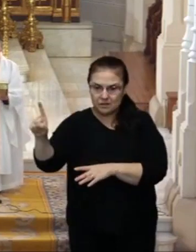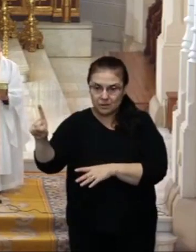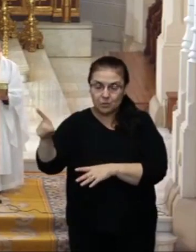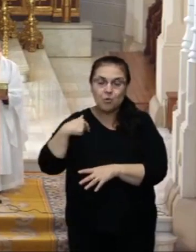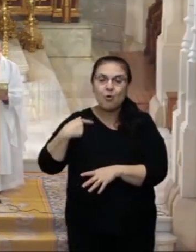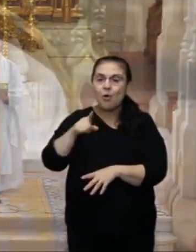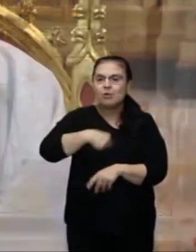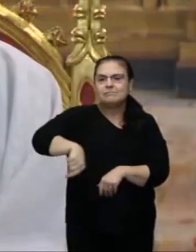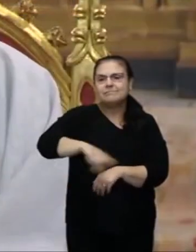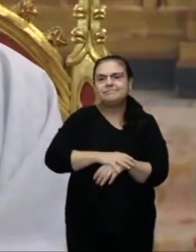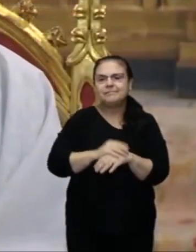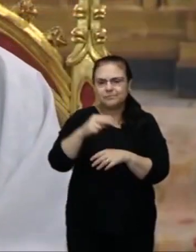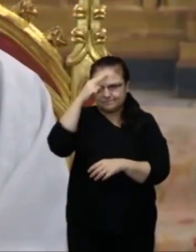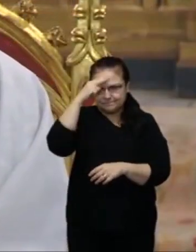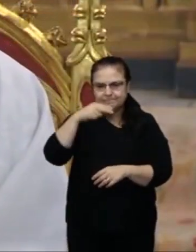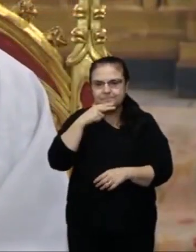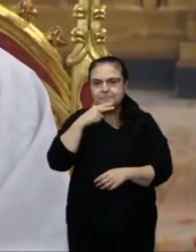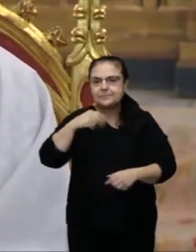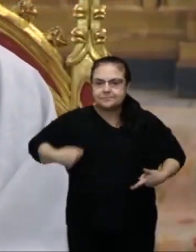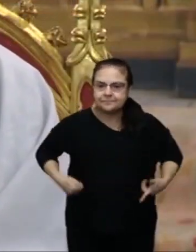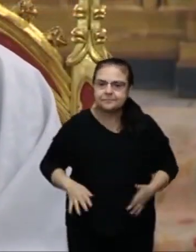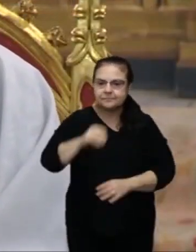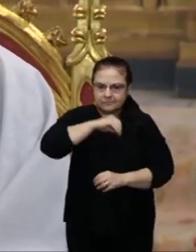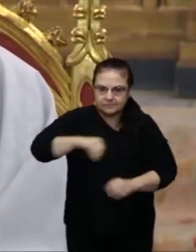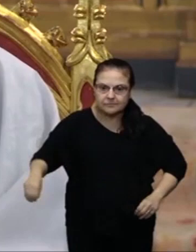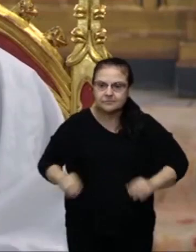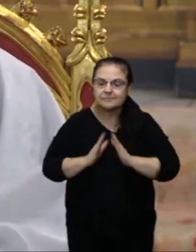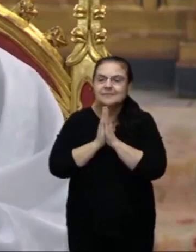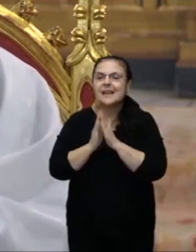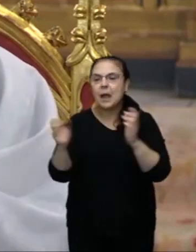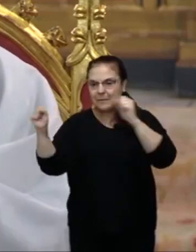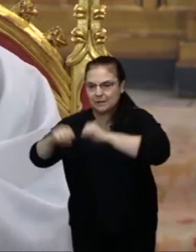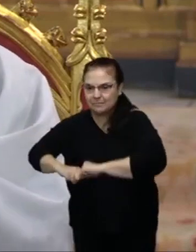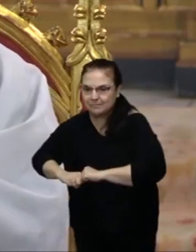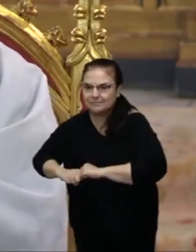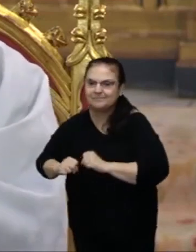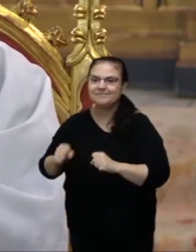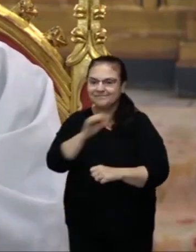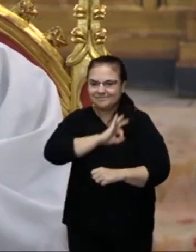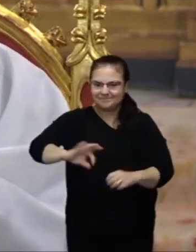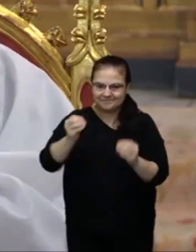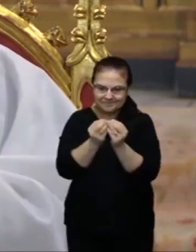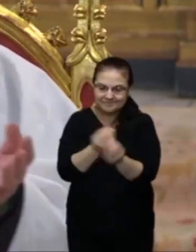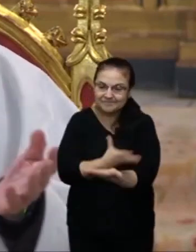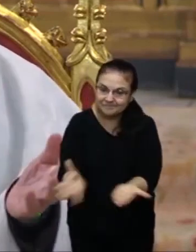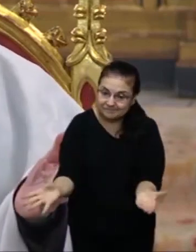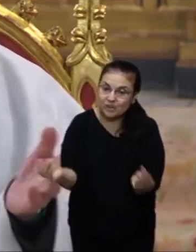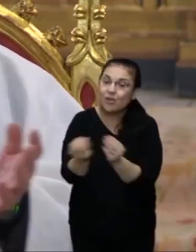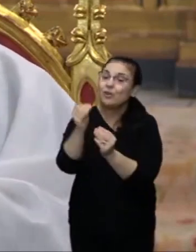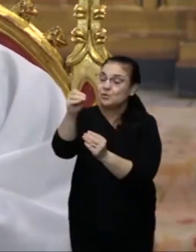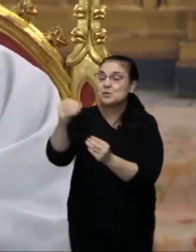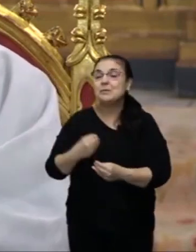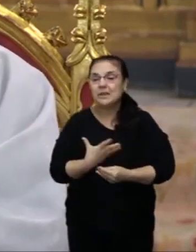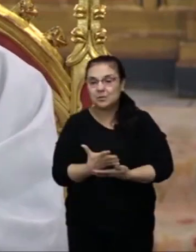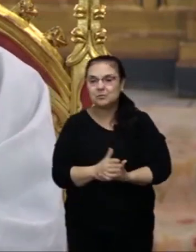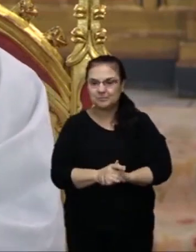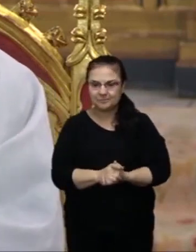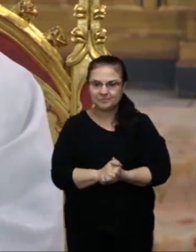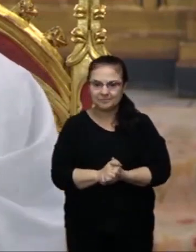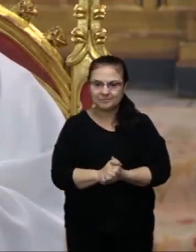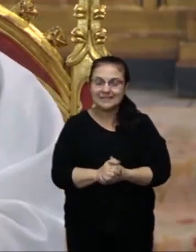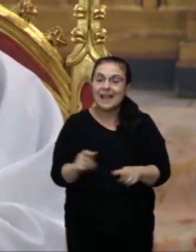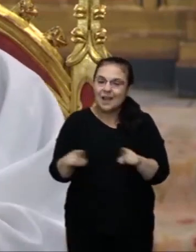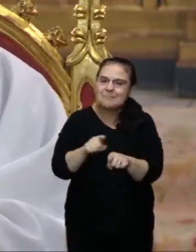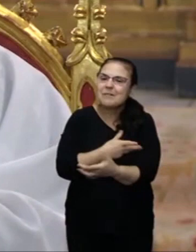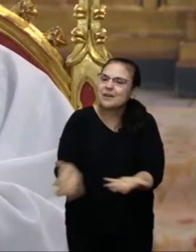el nombre del Padre, y del Hijo, y del Espíritu Santo. El Señor esté con vosotros.